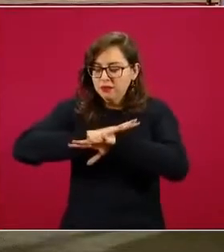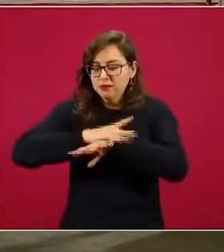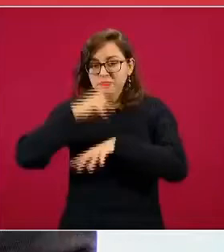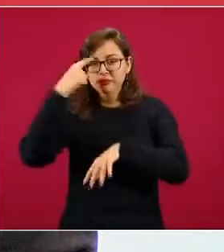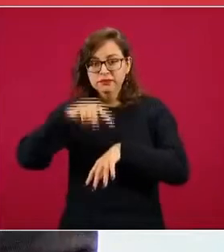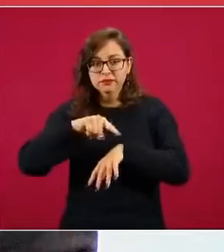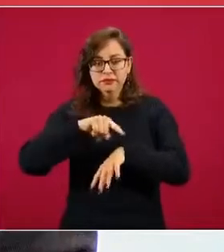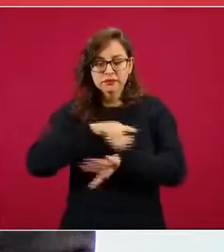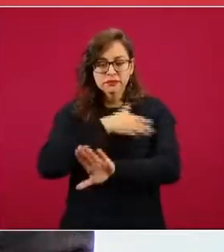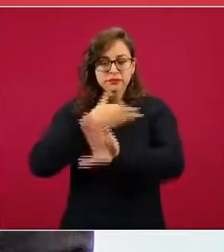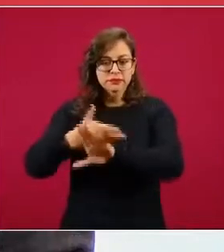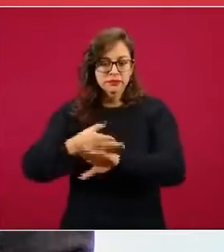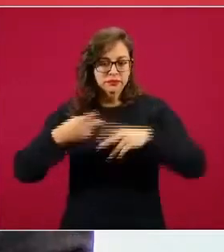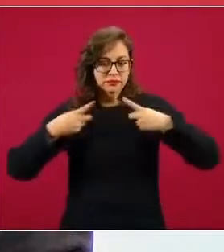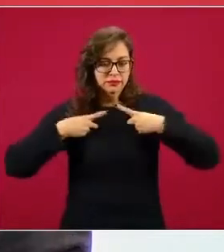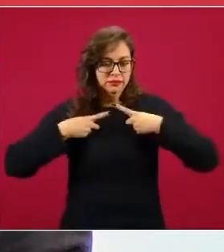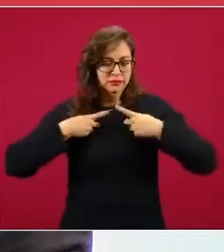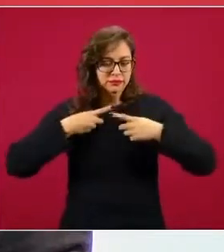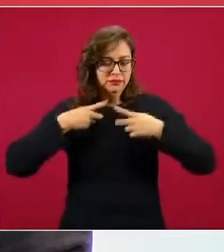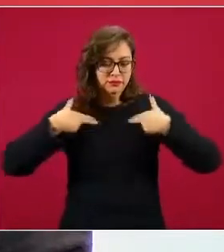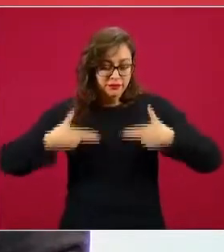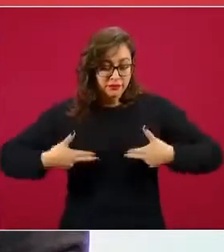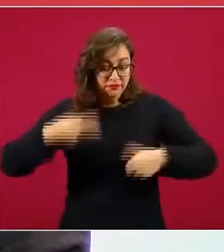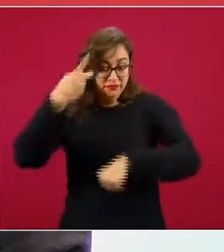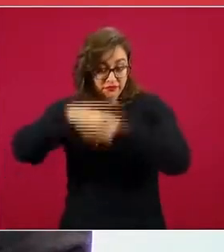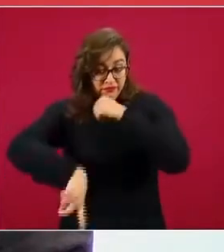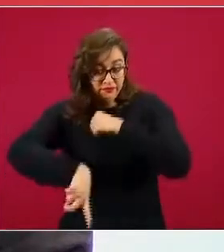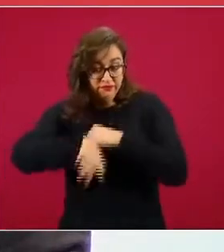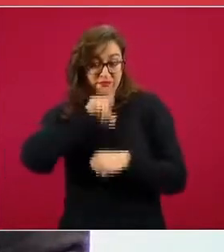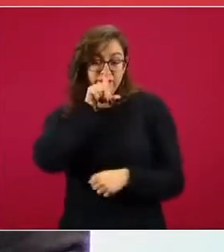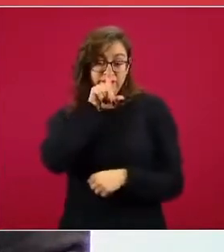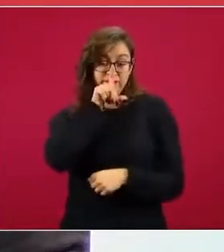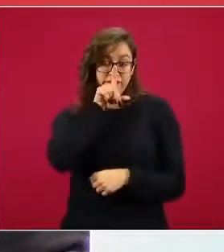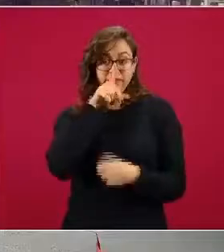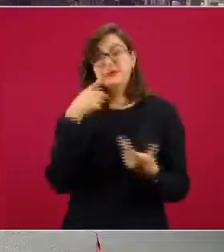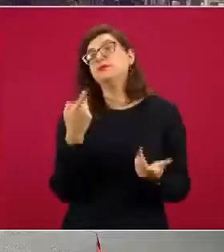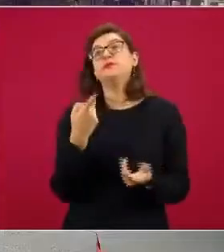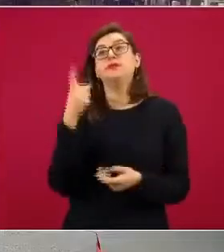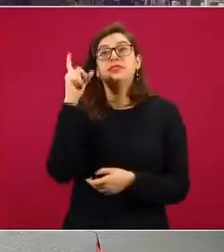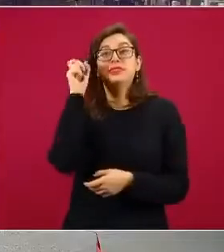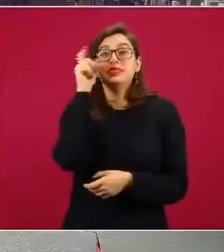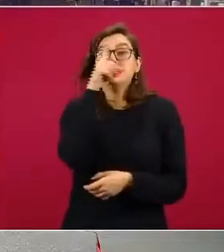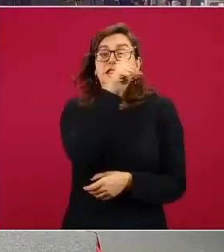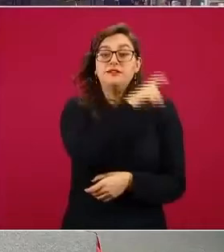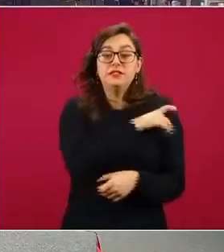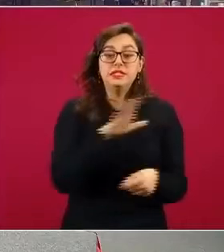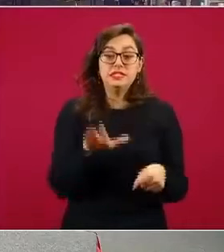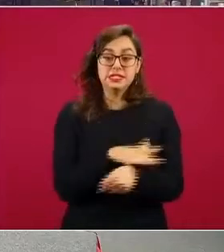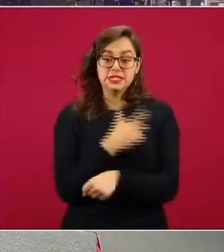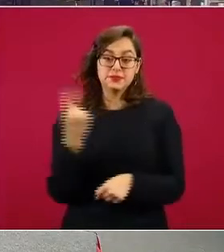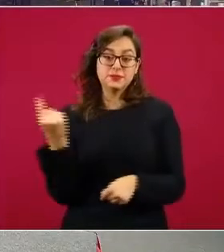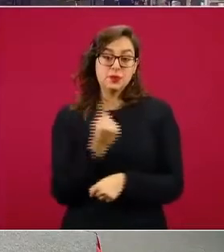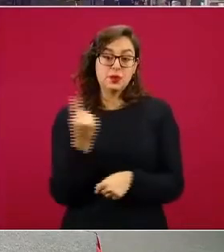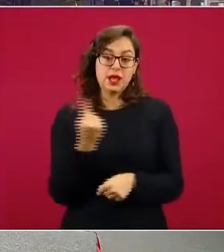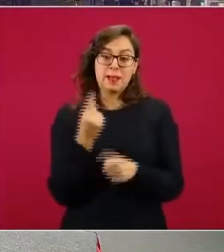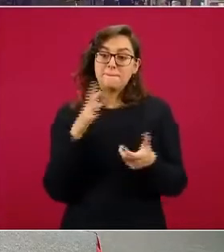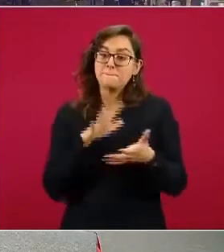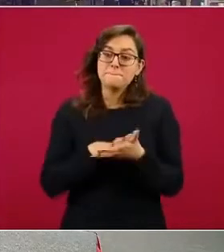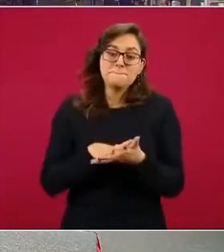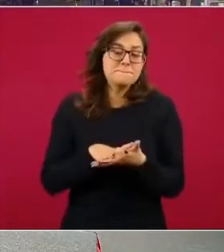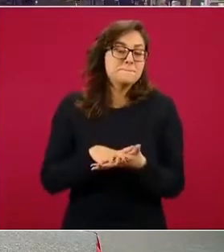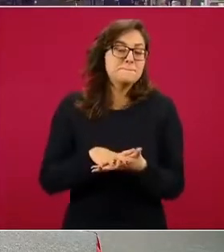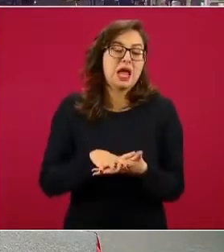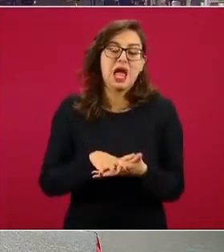seres humanos. ¿Por qué digo que es improbable? Porque la mayoría de las mutaciones, la enorme mayoría,